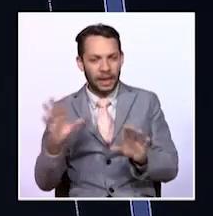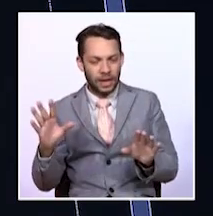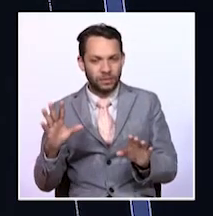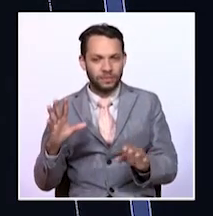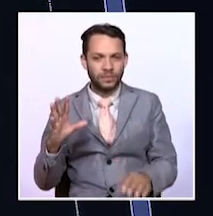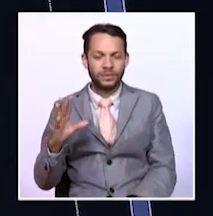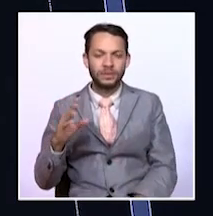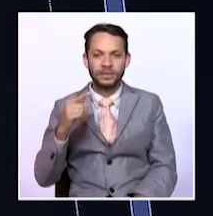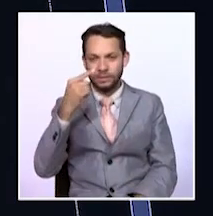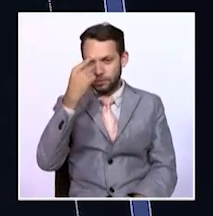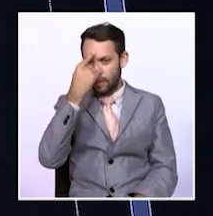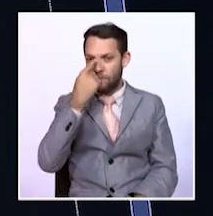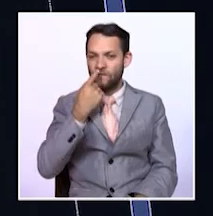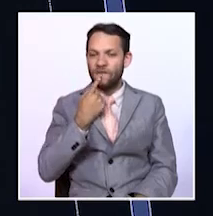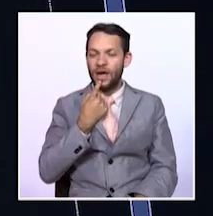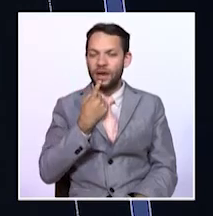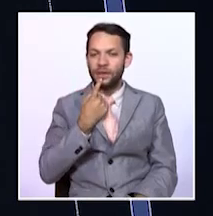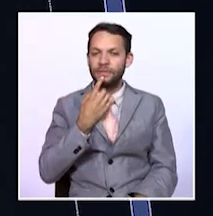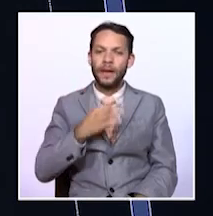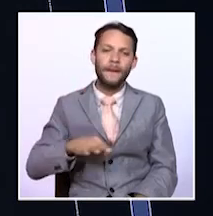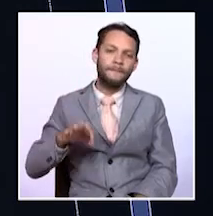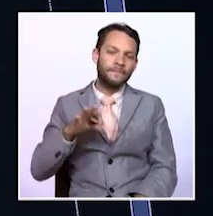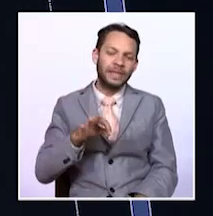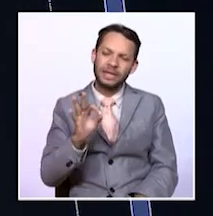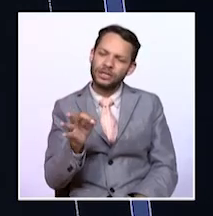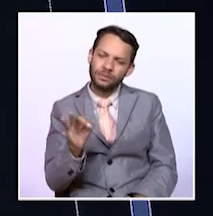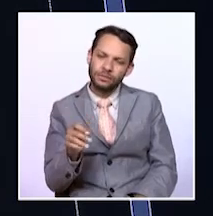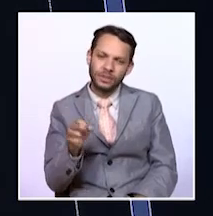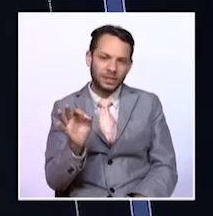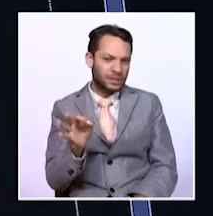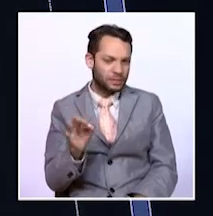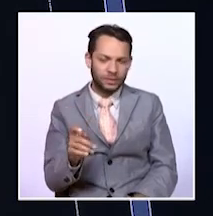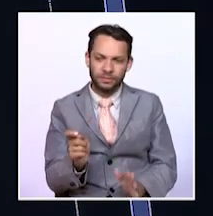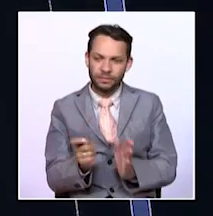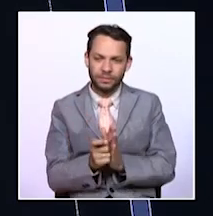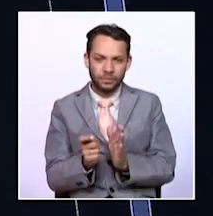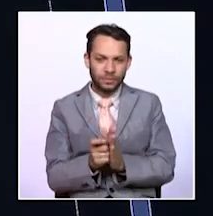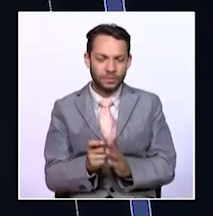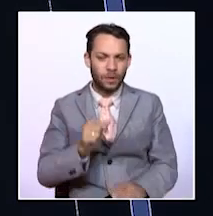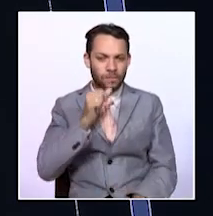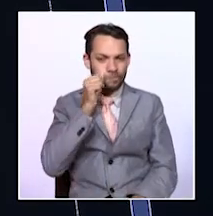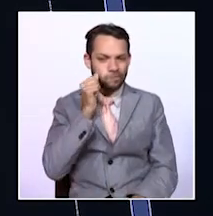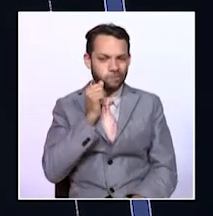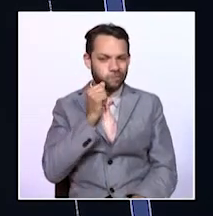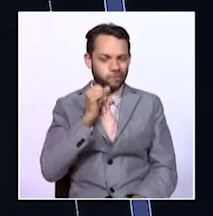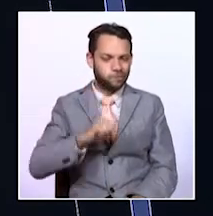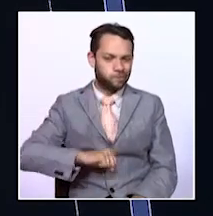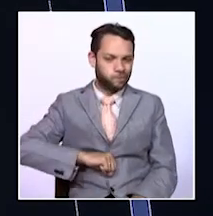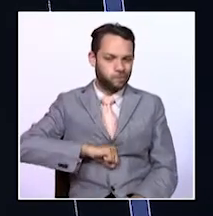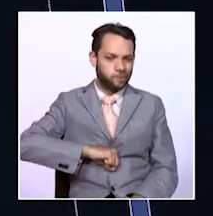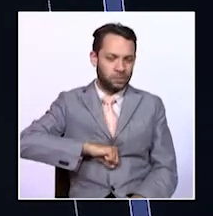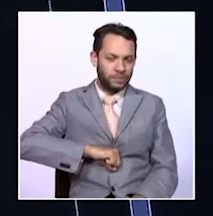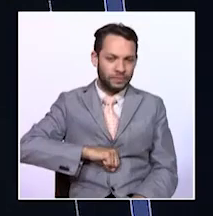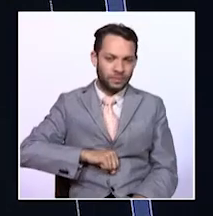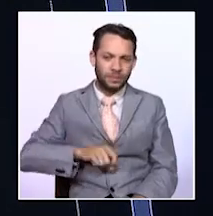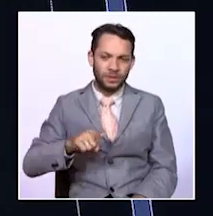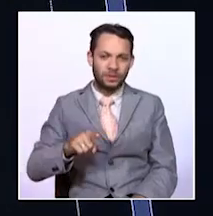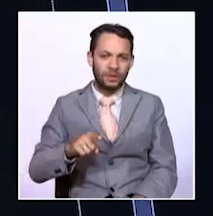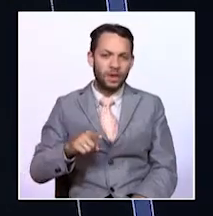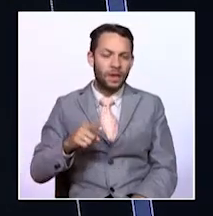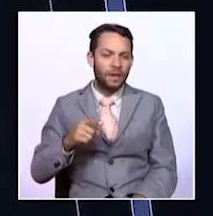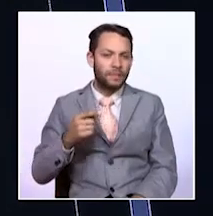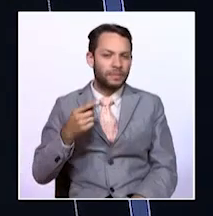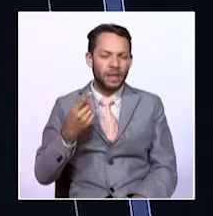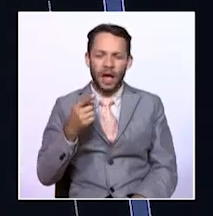enfoque tanto en la otra. Por eso muchas veces, o la mayoría de las veces, las ecografías en 3D, hay una partecita del bebé que